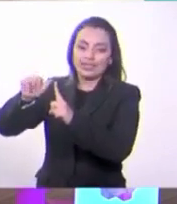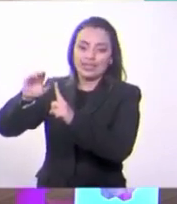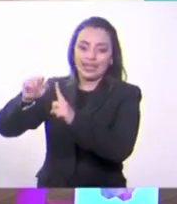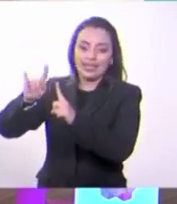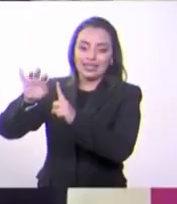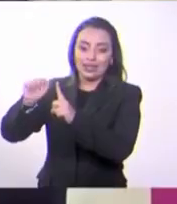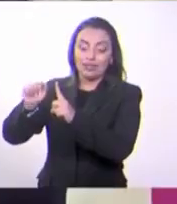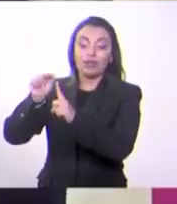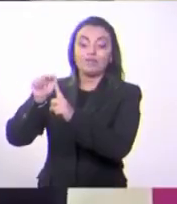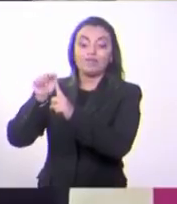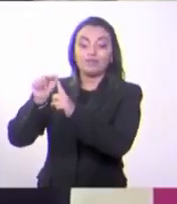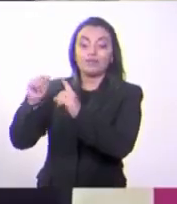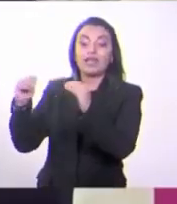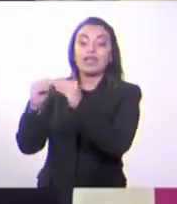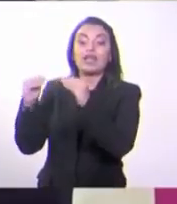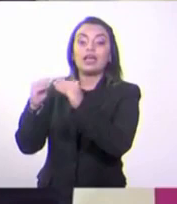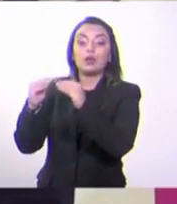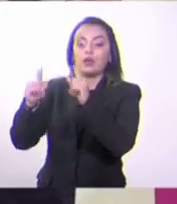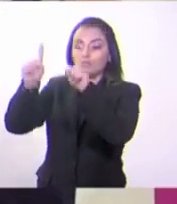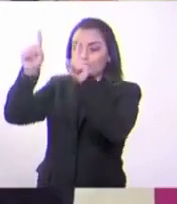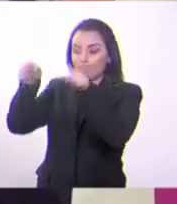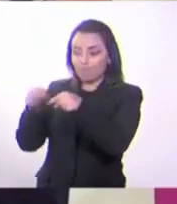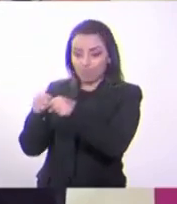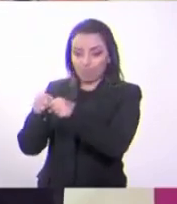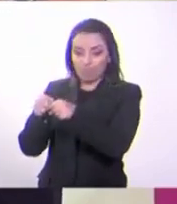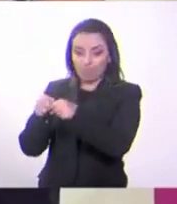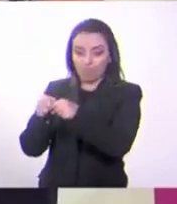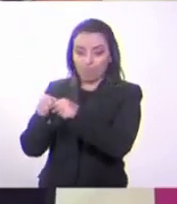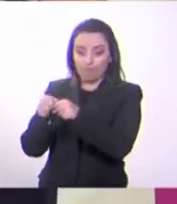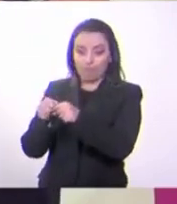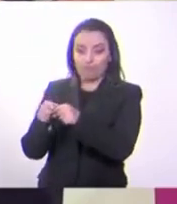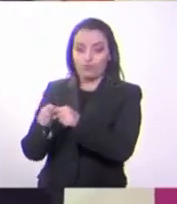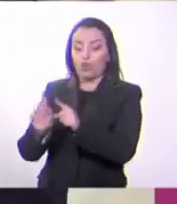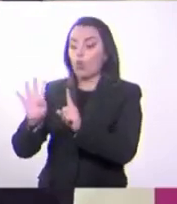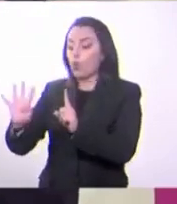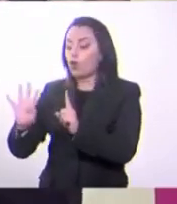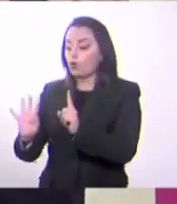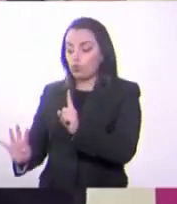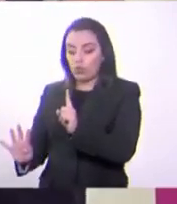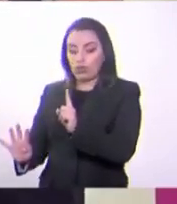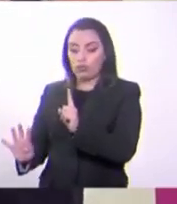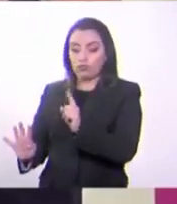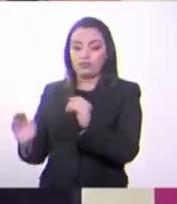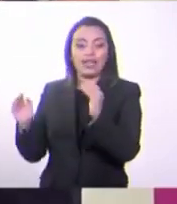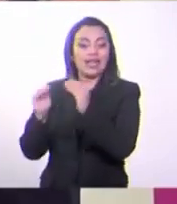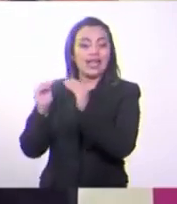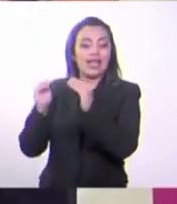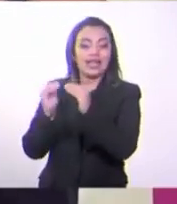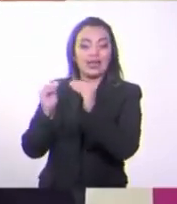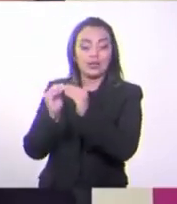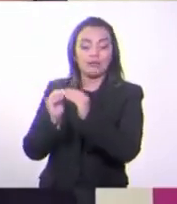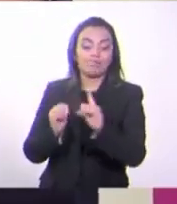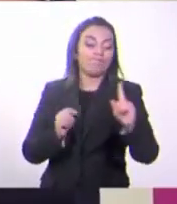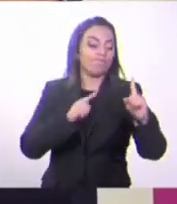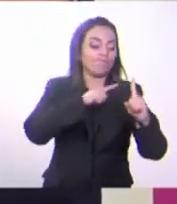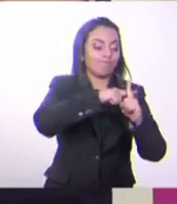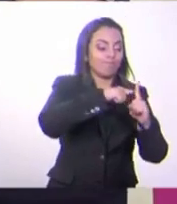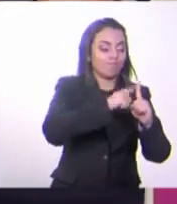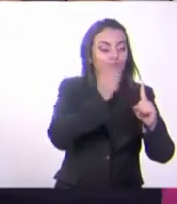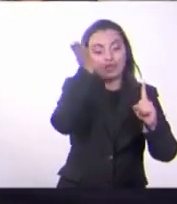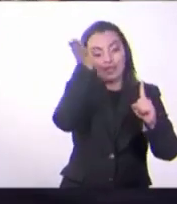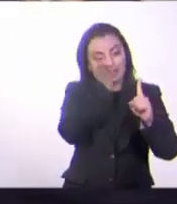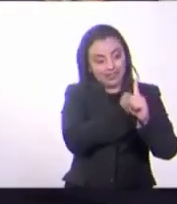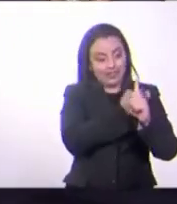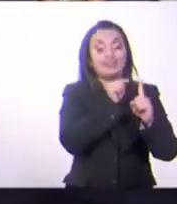valores diferentes de x que tienen que la tienen misma la misma imagen. imagen. Ah, entonces la parábola, así como está